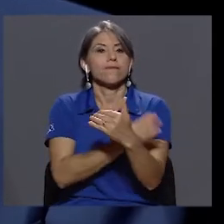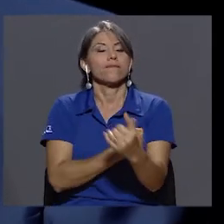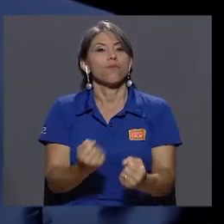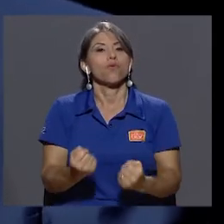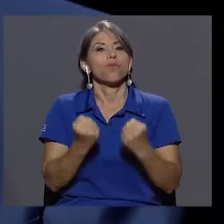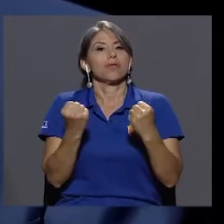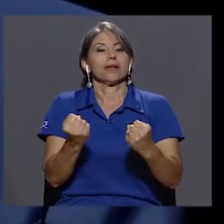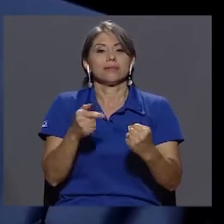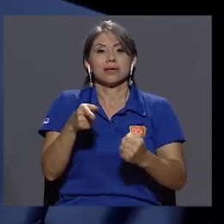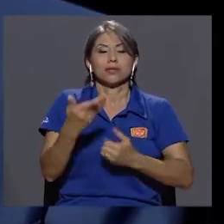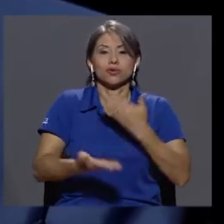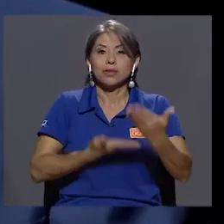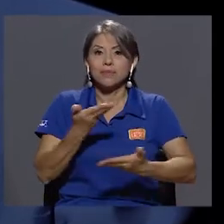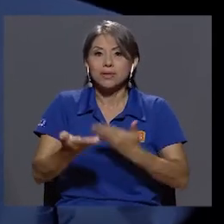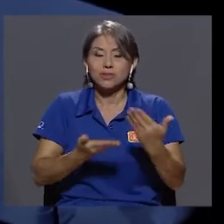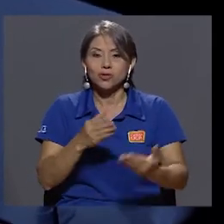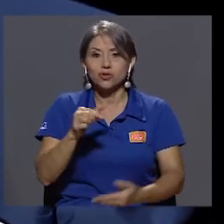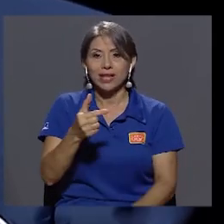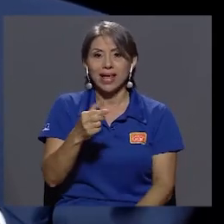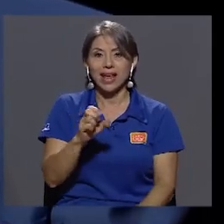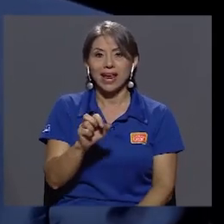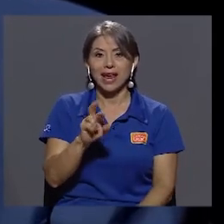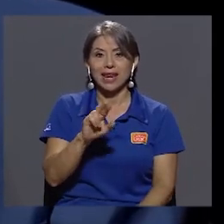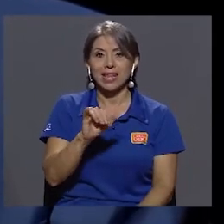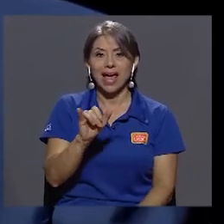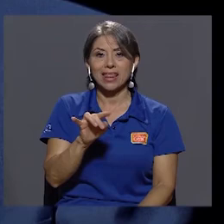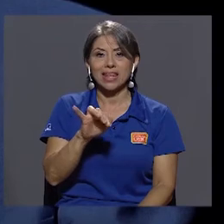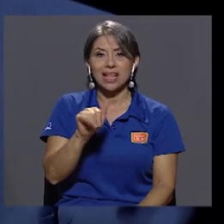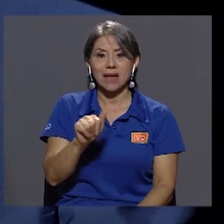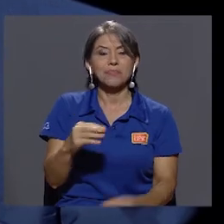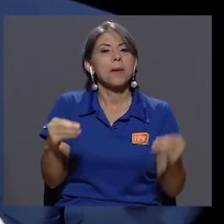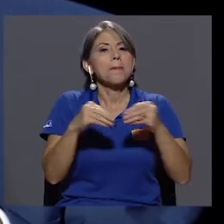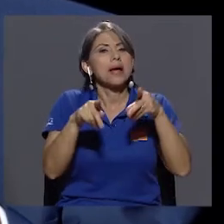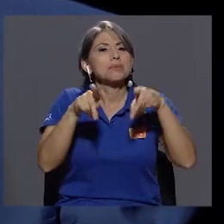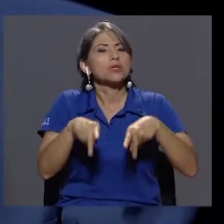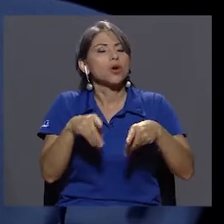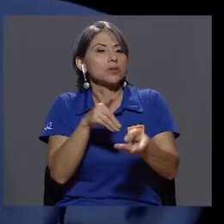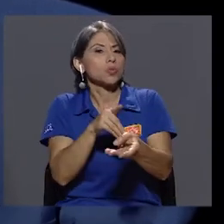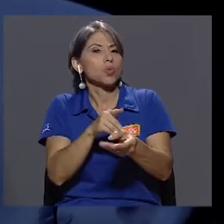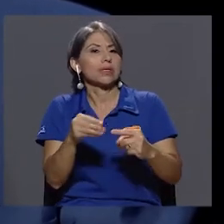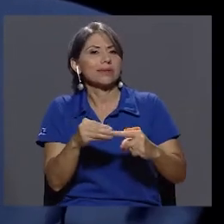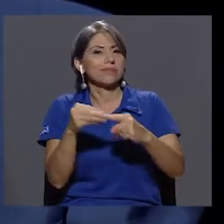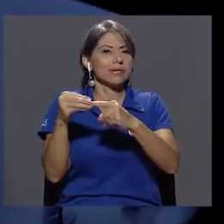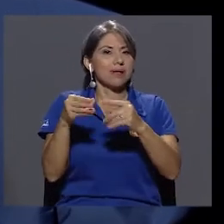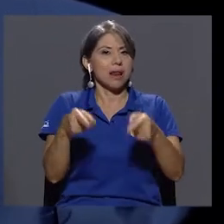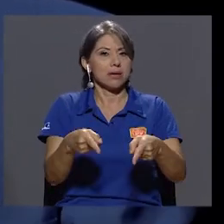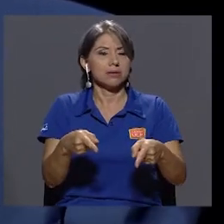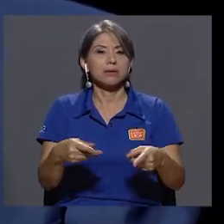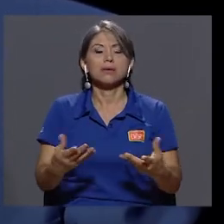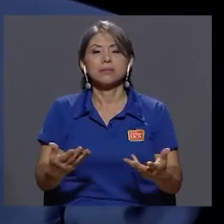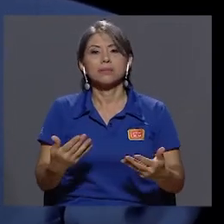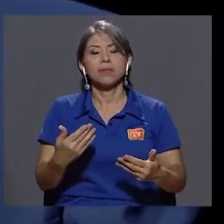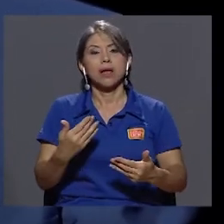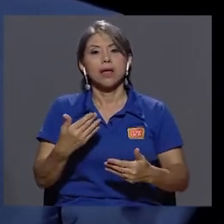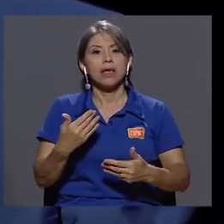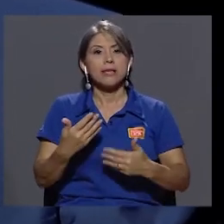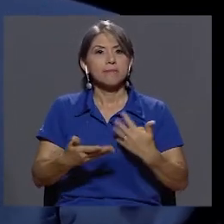esos servicios de directiva más geriatras e ir haciendo este